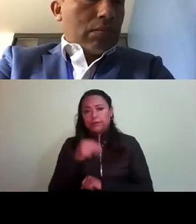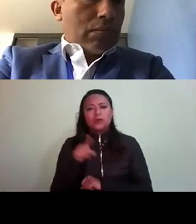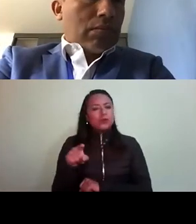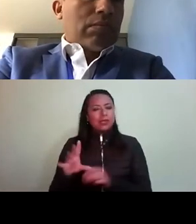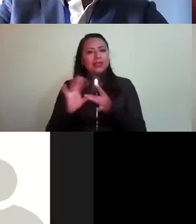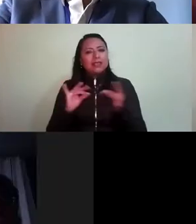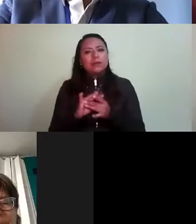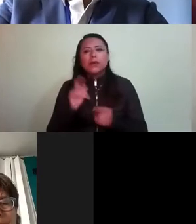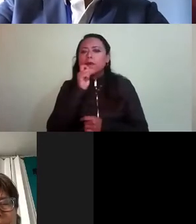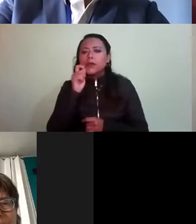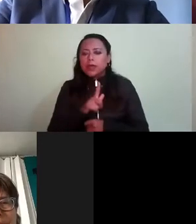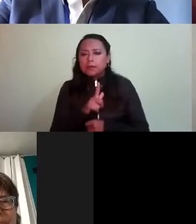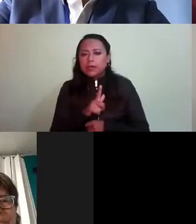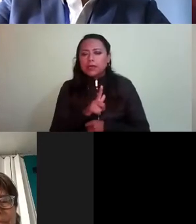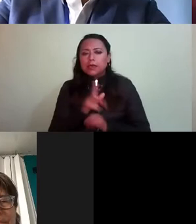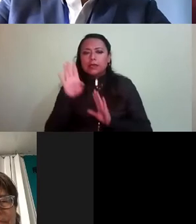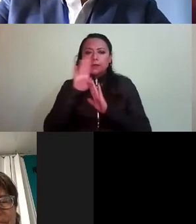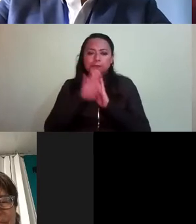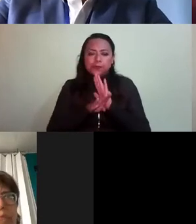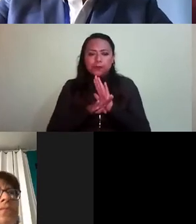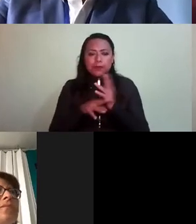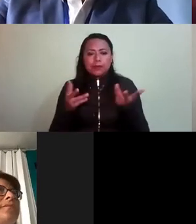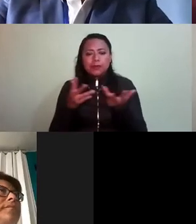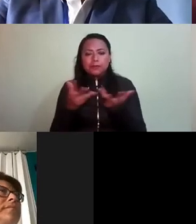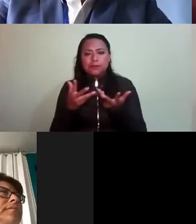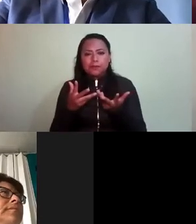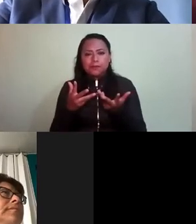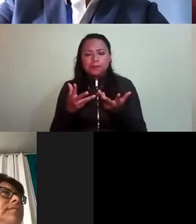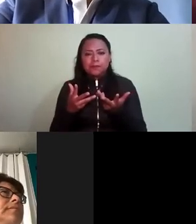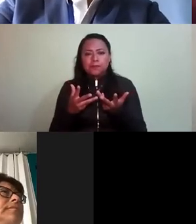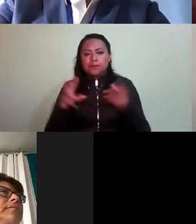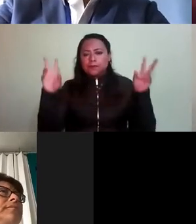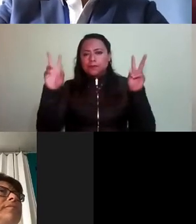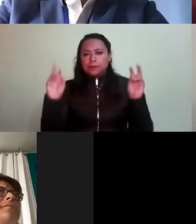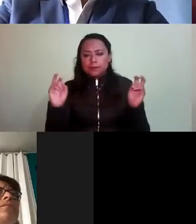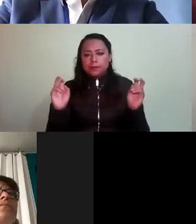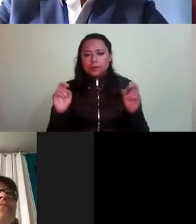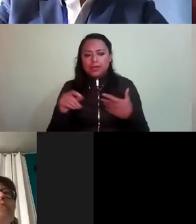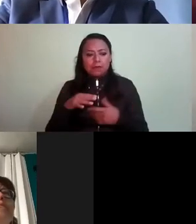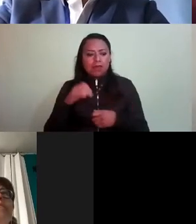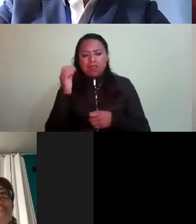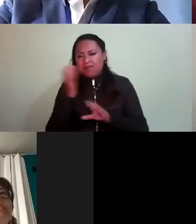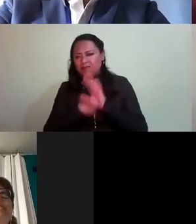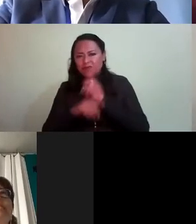también de la reducción que se ha venido dando en el tema de delitos.